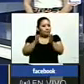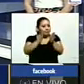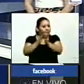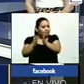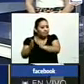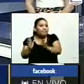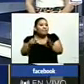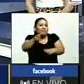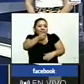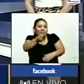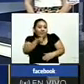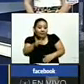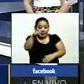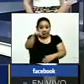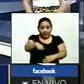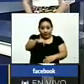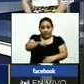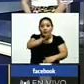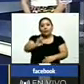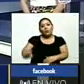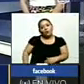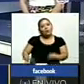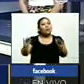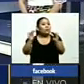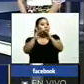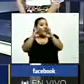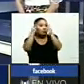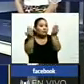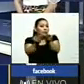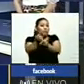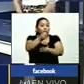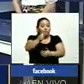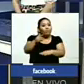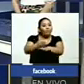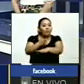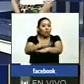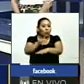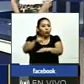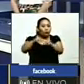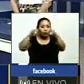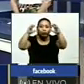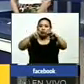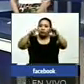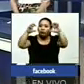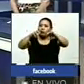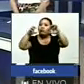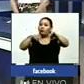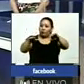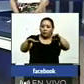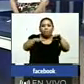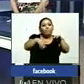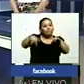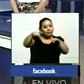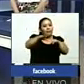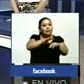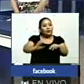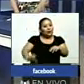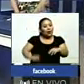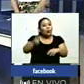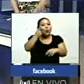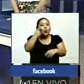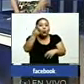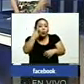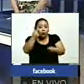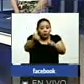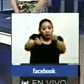panorama, tanto a nivel local como a nivel internacional. En cuanto a noticias, les adelantamos que llueve en buena parte del territorio nacional y hay que manejar